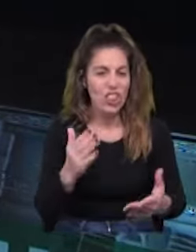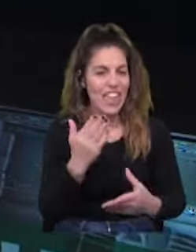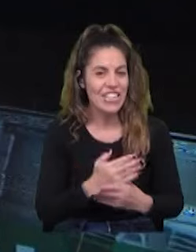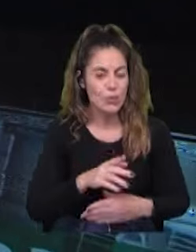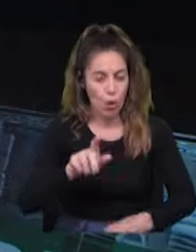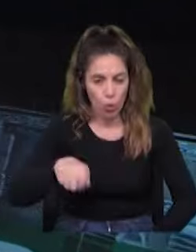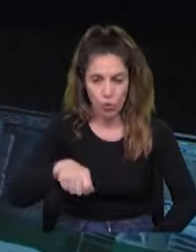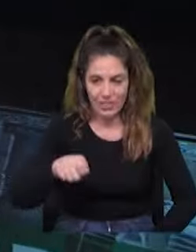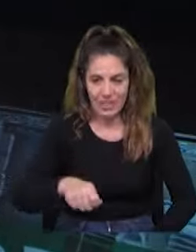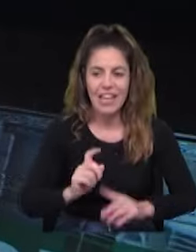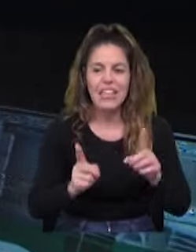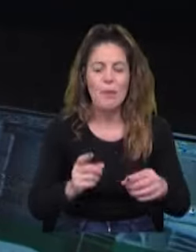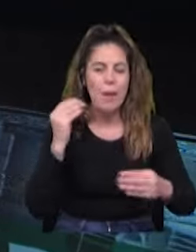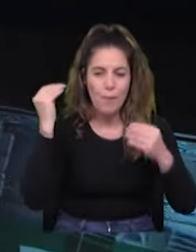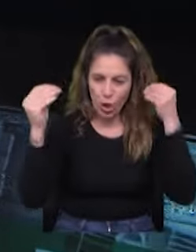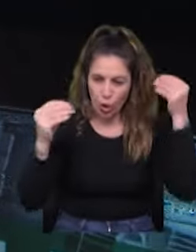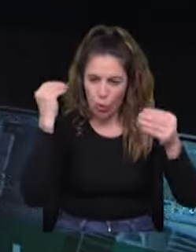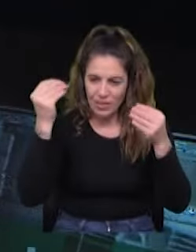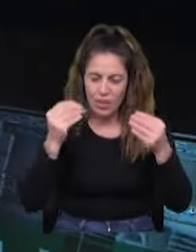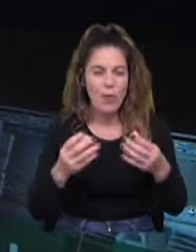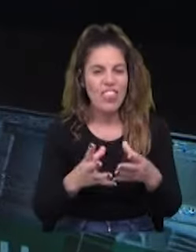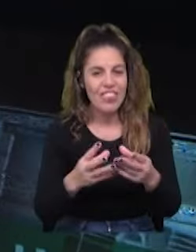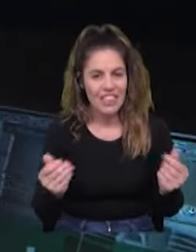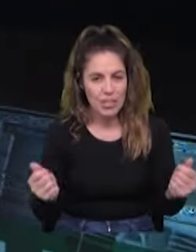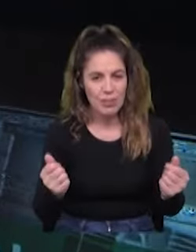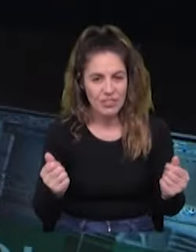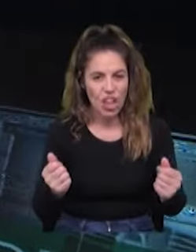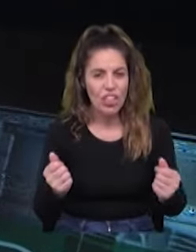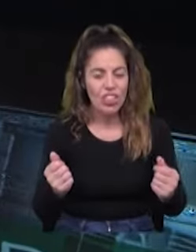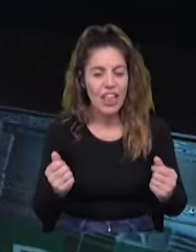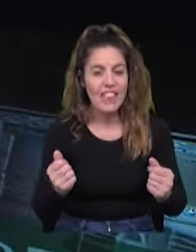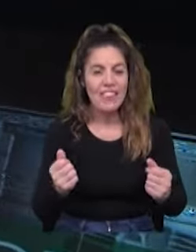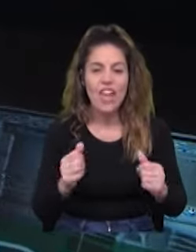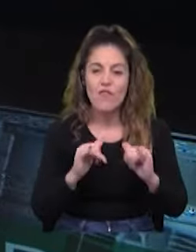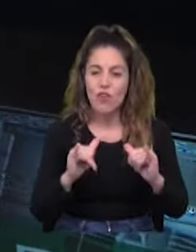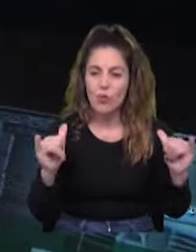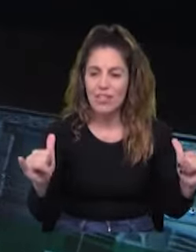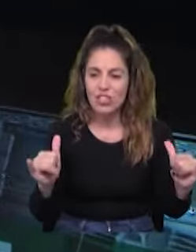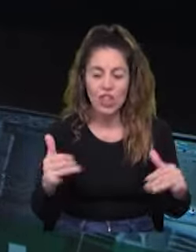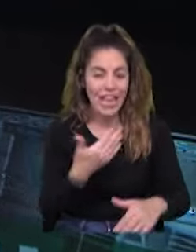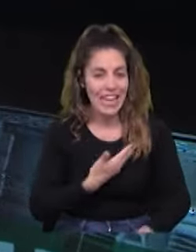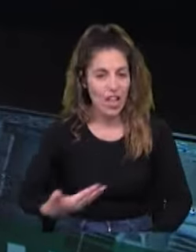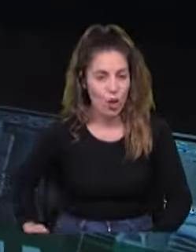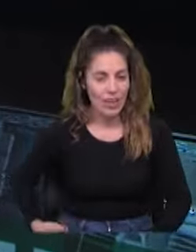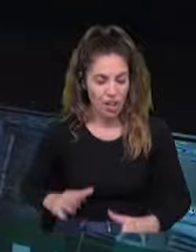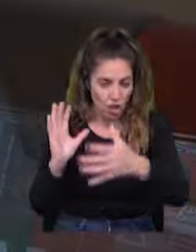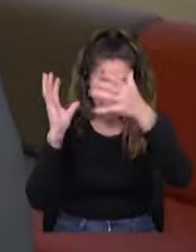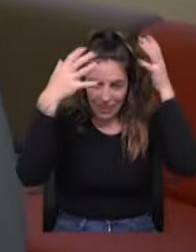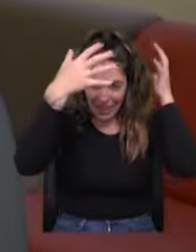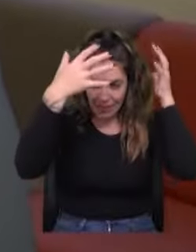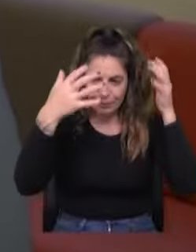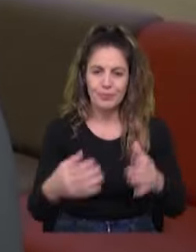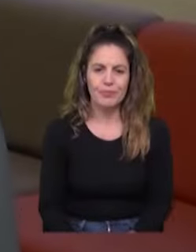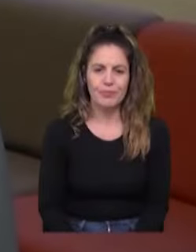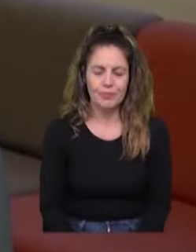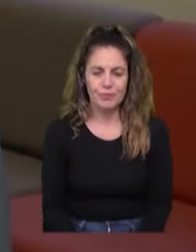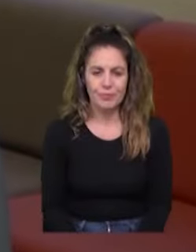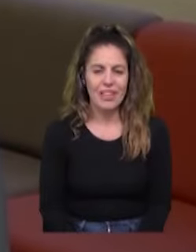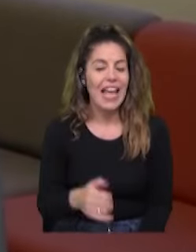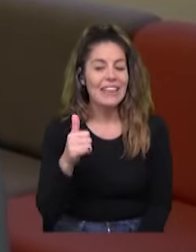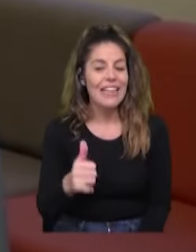y también la preocupación por la desaparición de bases de datos en el gobi de Javier m